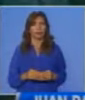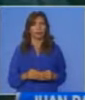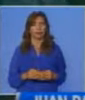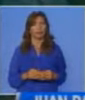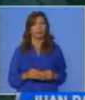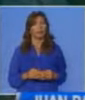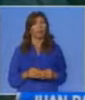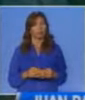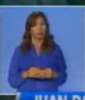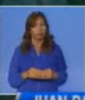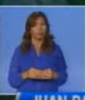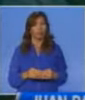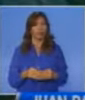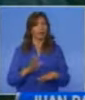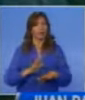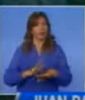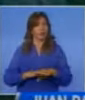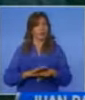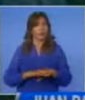por haberme concedido